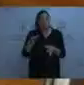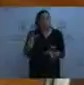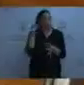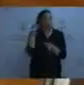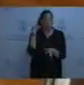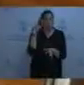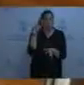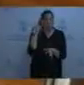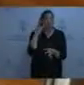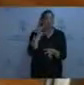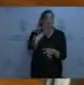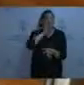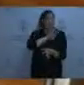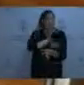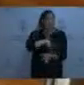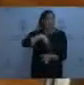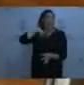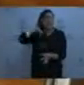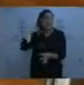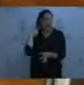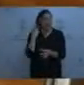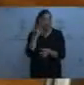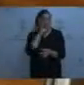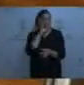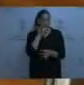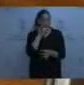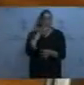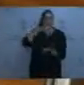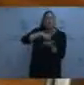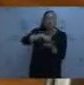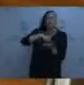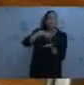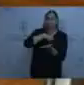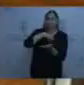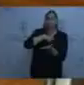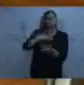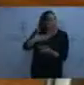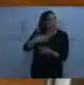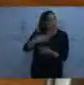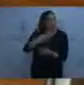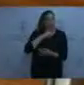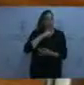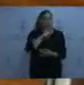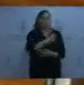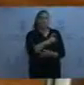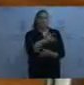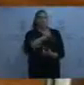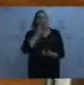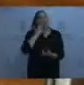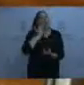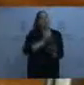el día 15 con carácter general. Si un centro el día 15 no puede, no pasa nada, lo comunica y lo hace otro día.